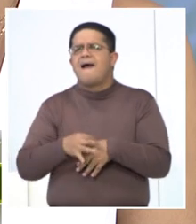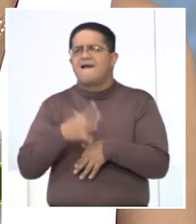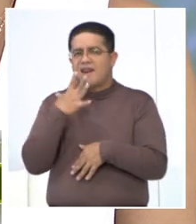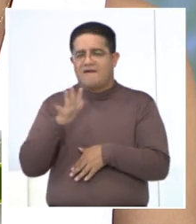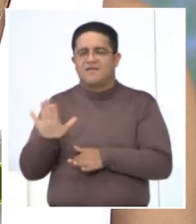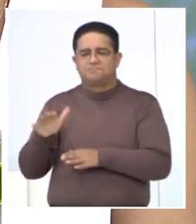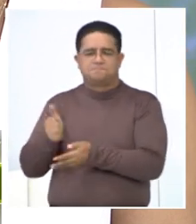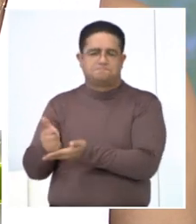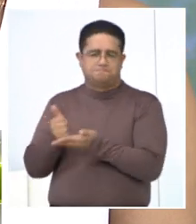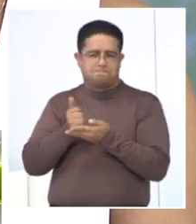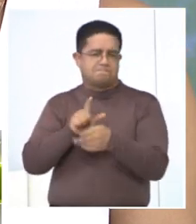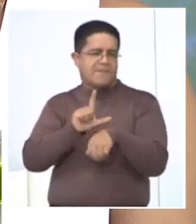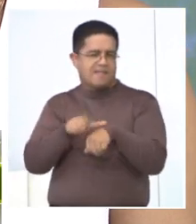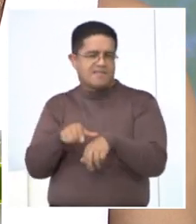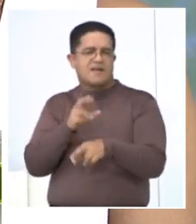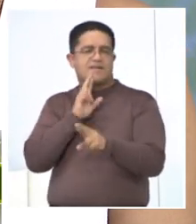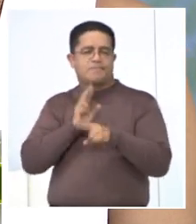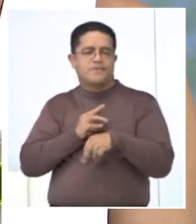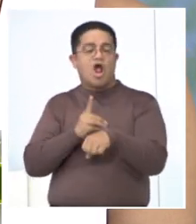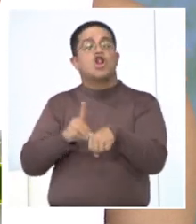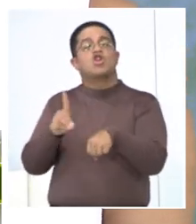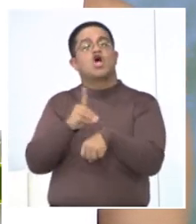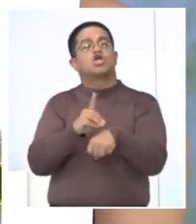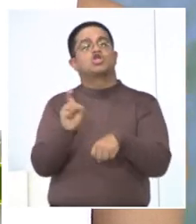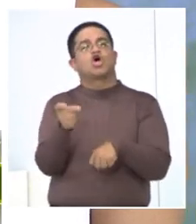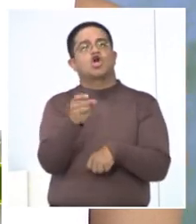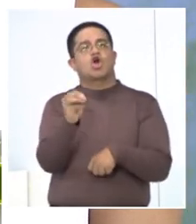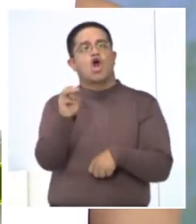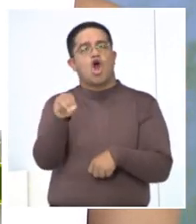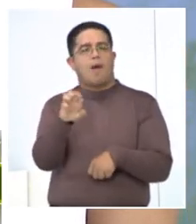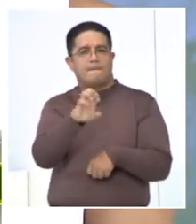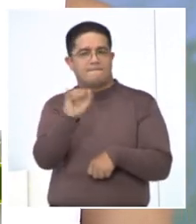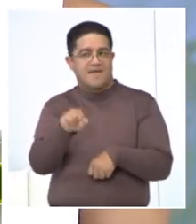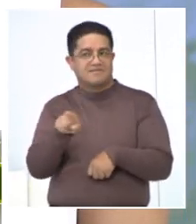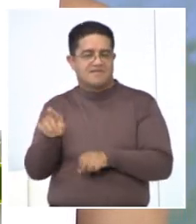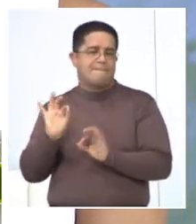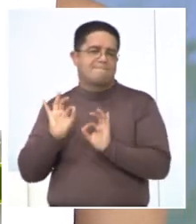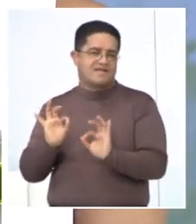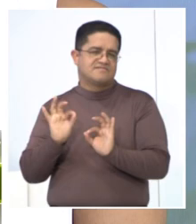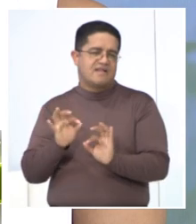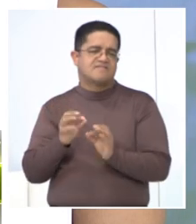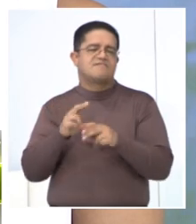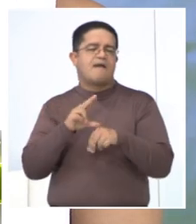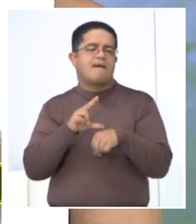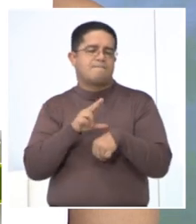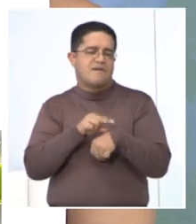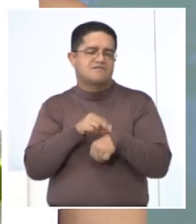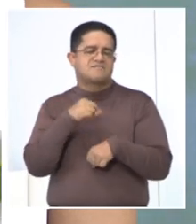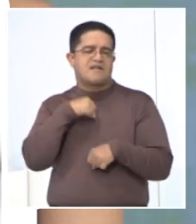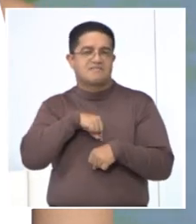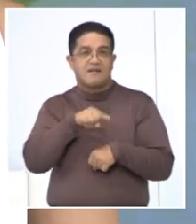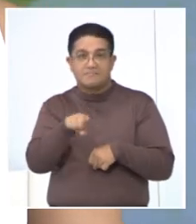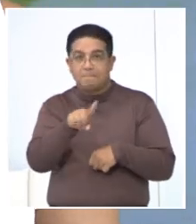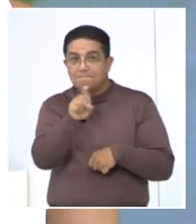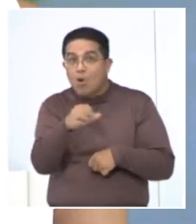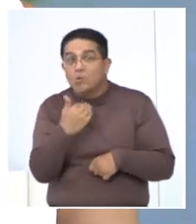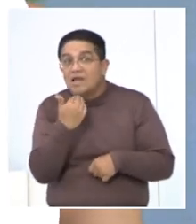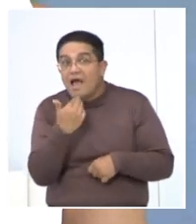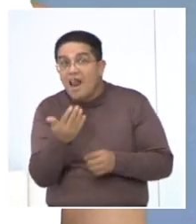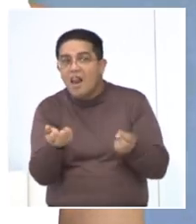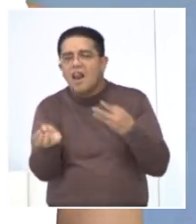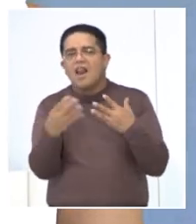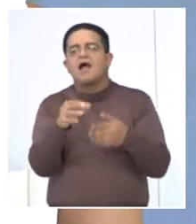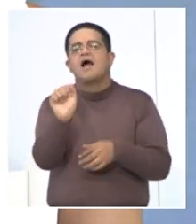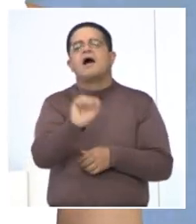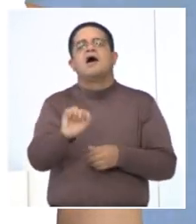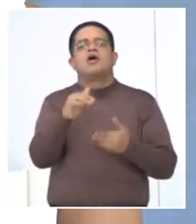ayudar a responder nuestro especialista de regreso, el doctor José Gregorio Gómez, quien es especialista en medicina interna. Así que preguntas o comentarios en redes